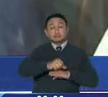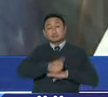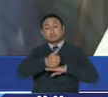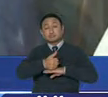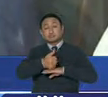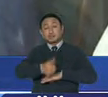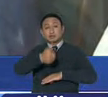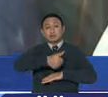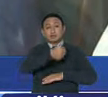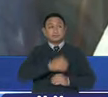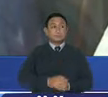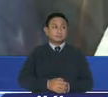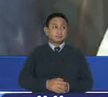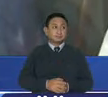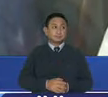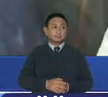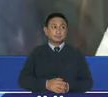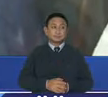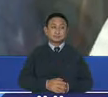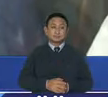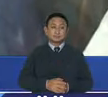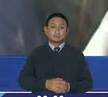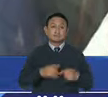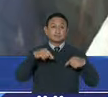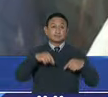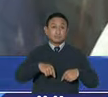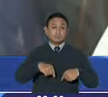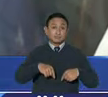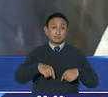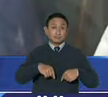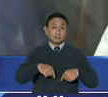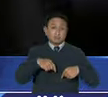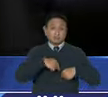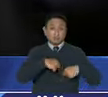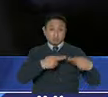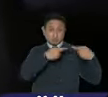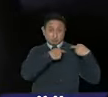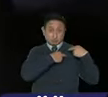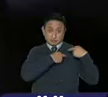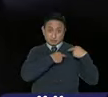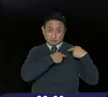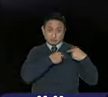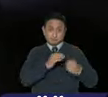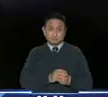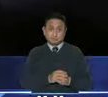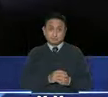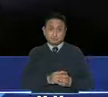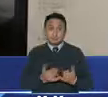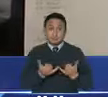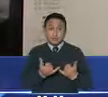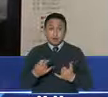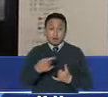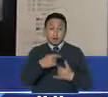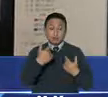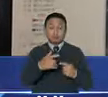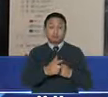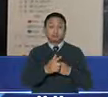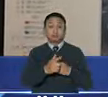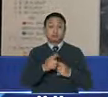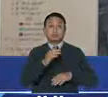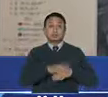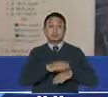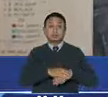nivel de Estado central, donde ya no nos alcanzan las competencias. Razones que en estos momentos se muestran urgentes, debido a